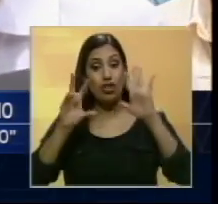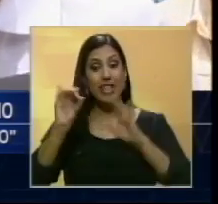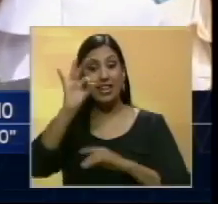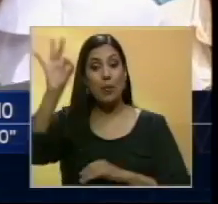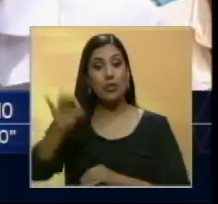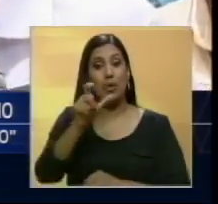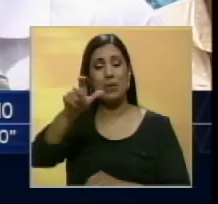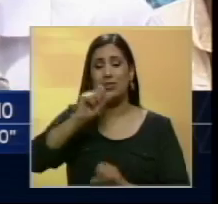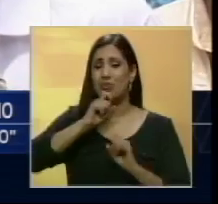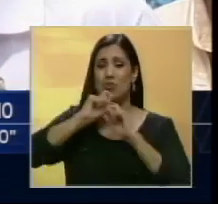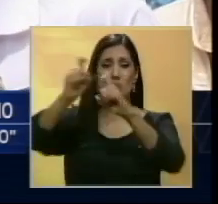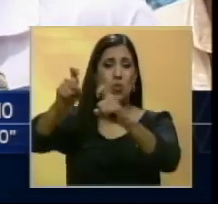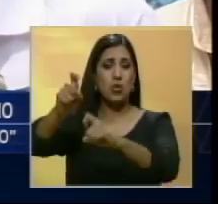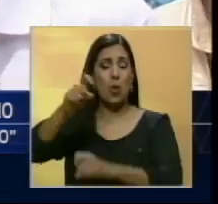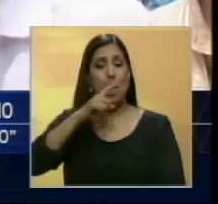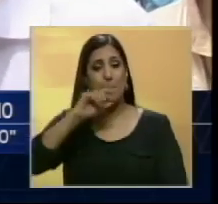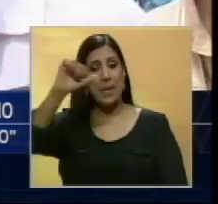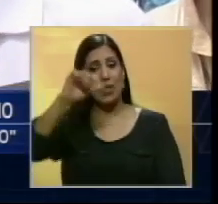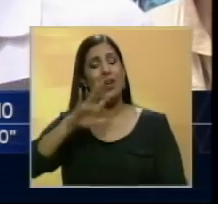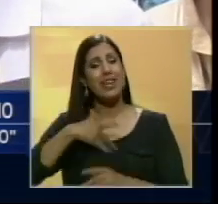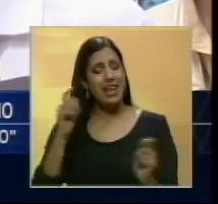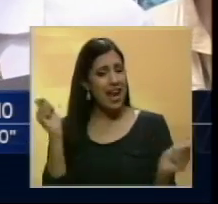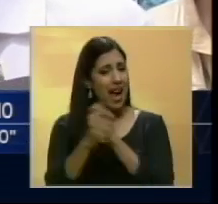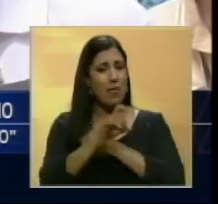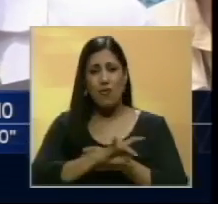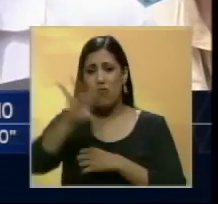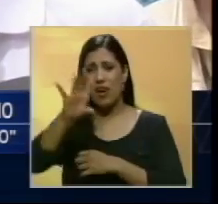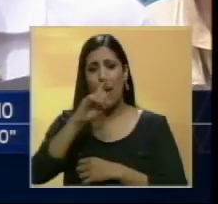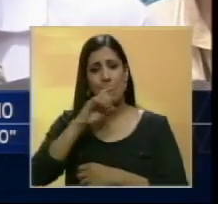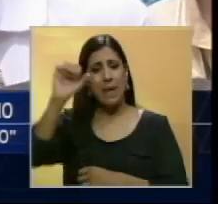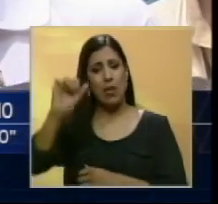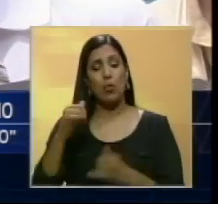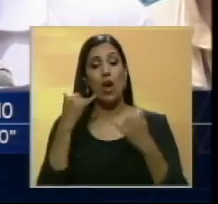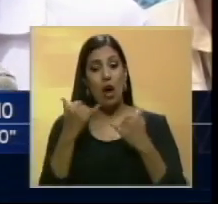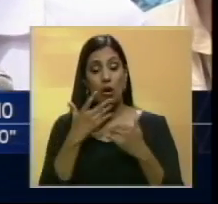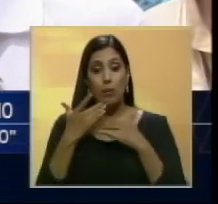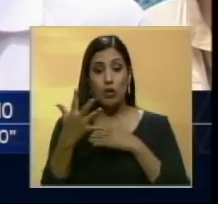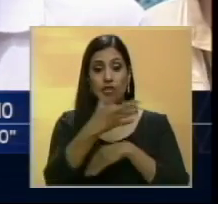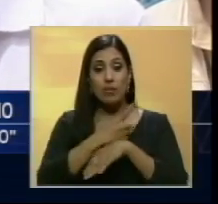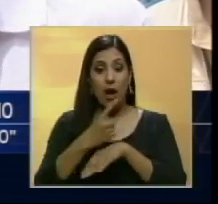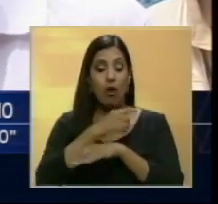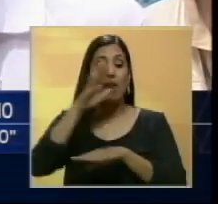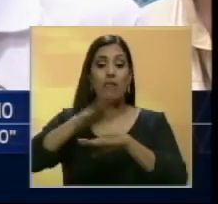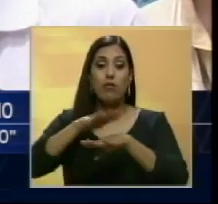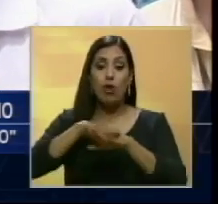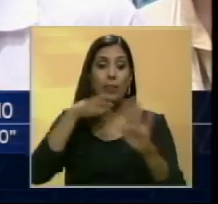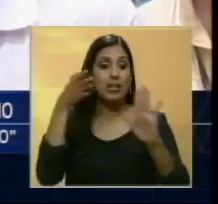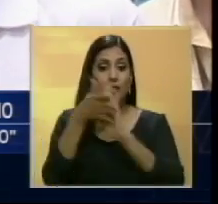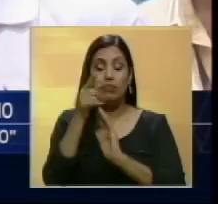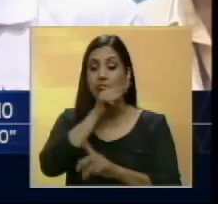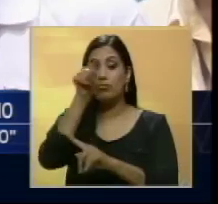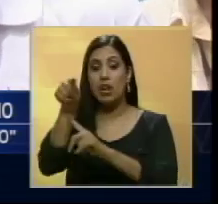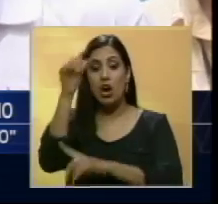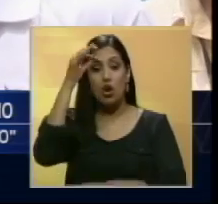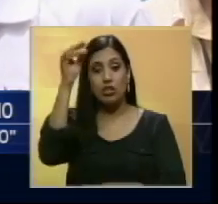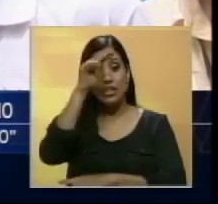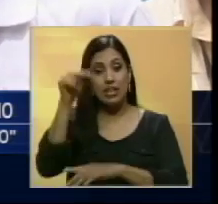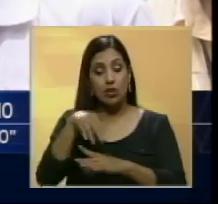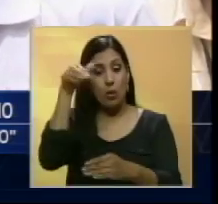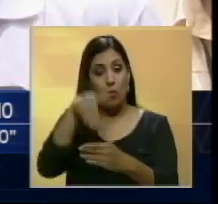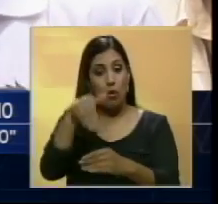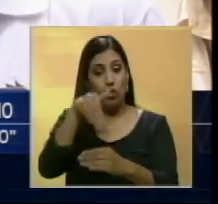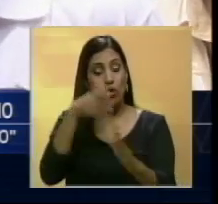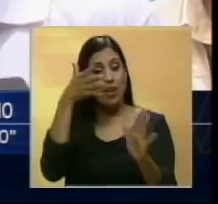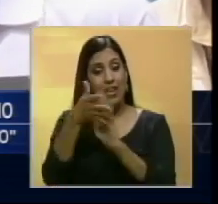gestión del presidente Nicolás Maduro y quiere un cambio político. Informó que en las próximas horas anunciará medidas para exigirle al Consejo Nacional